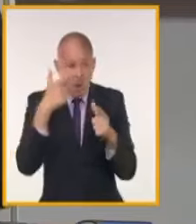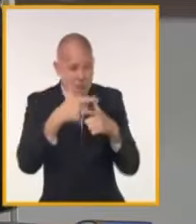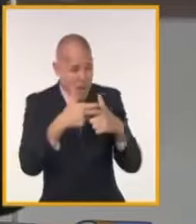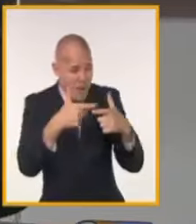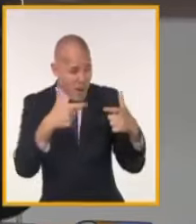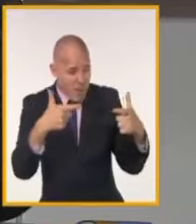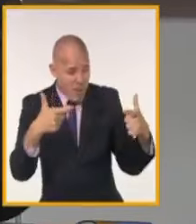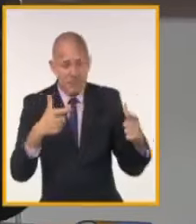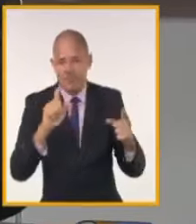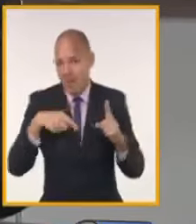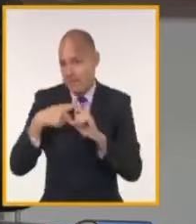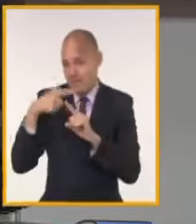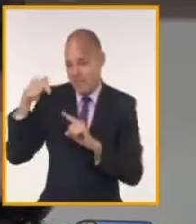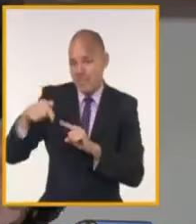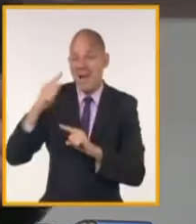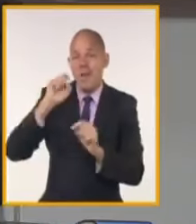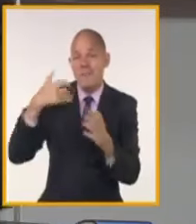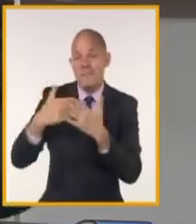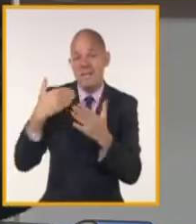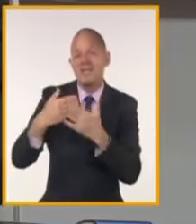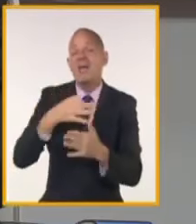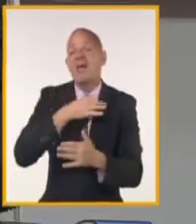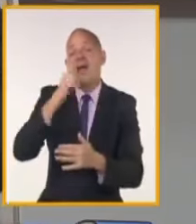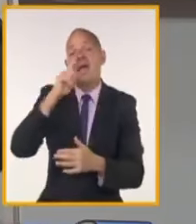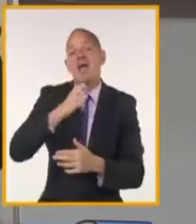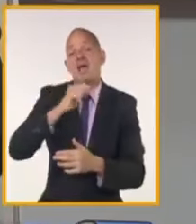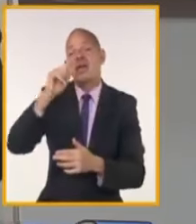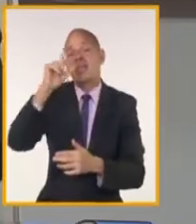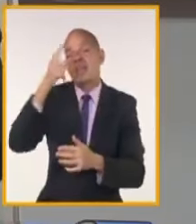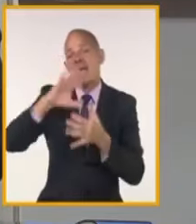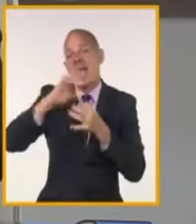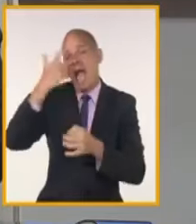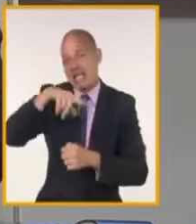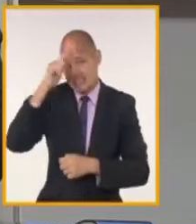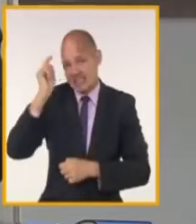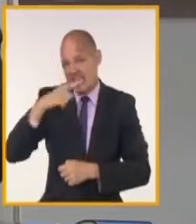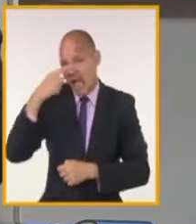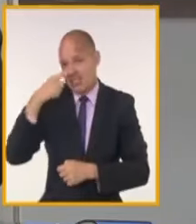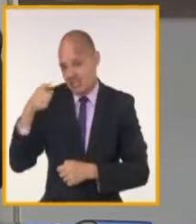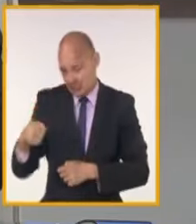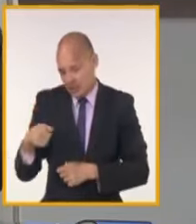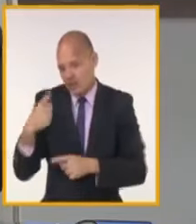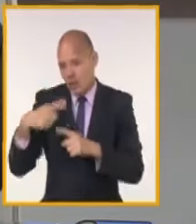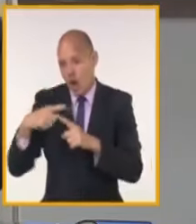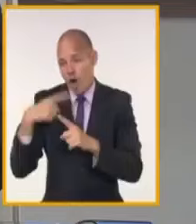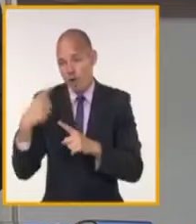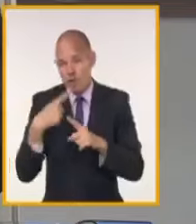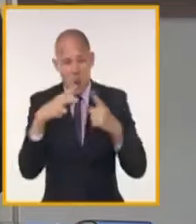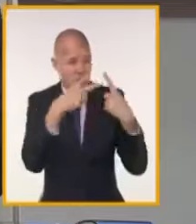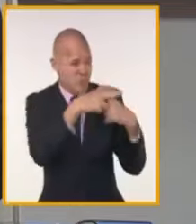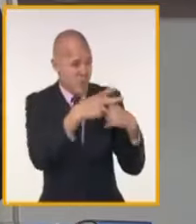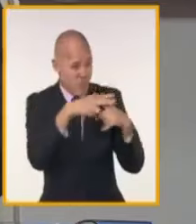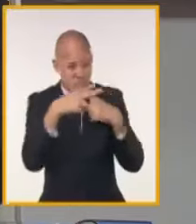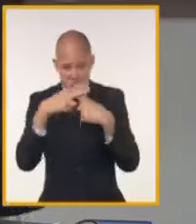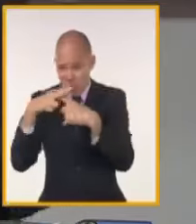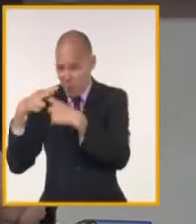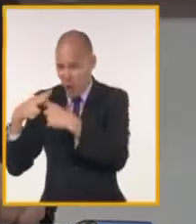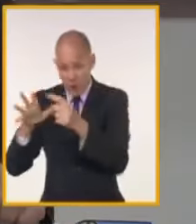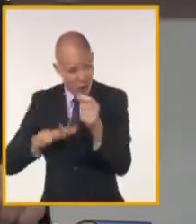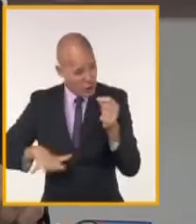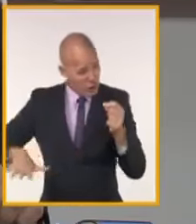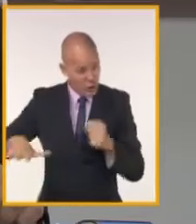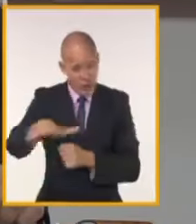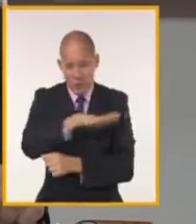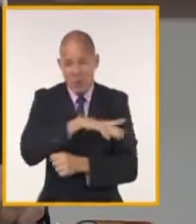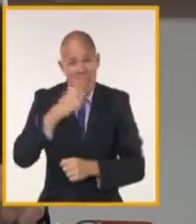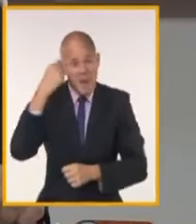lo otro crecimiento que va a tener en el gas y con las reparaciones que que estamos haciendo en las unidades térmicas estas que expliqué nosotros al menos